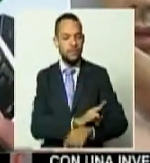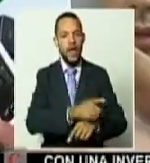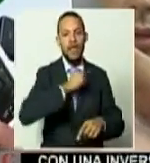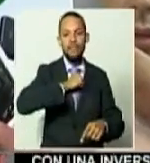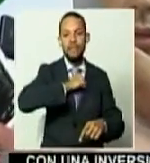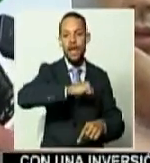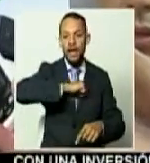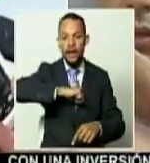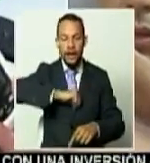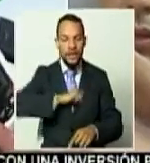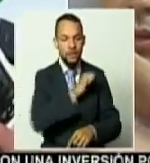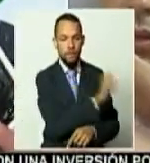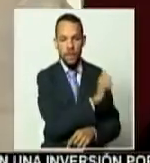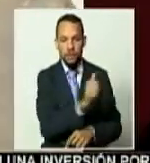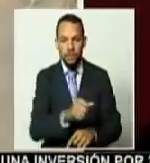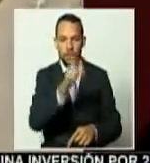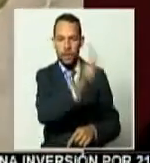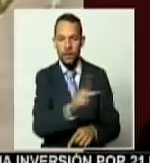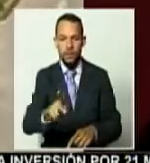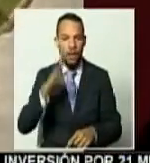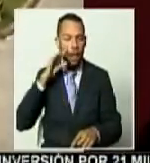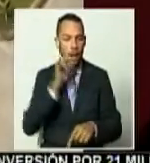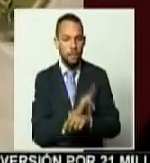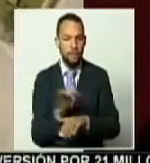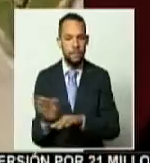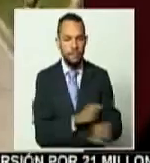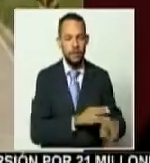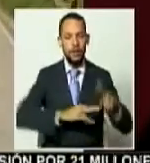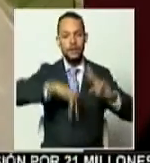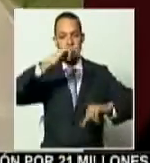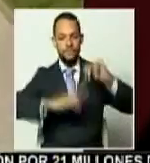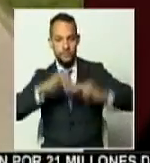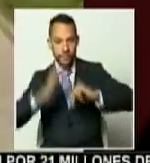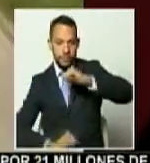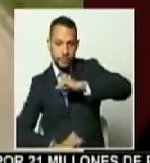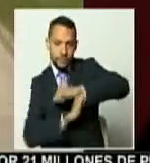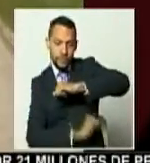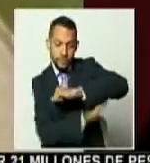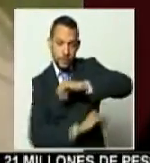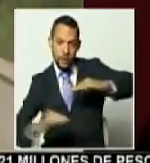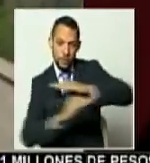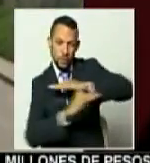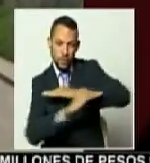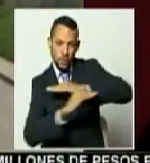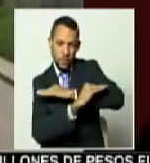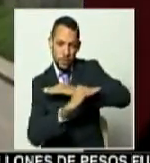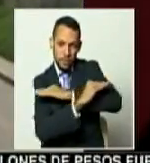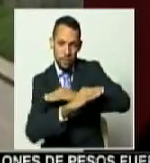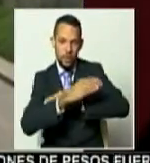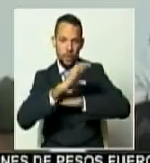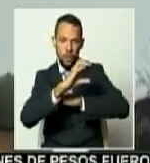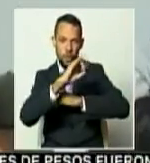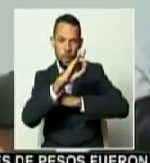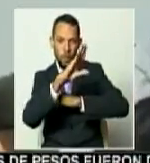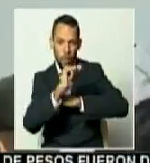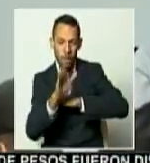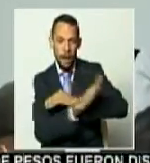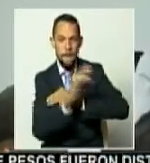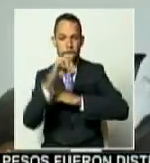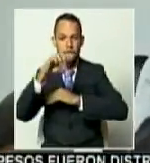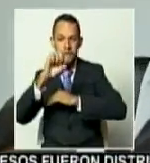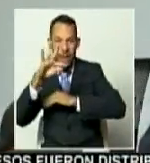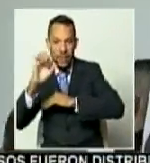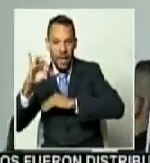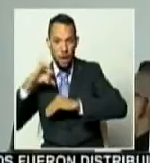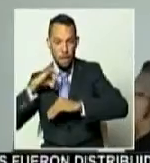que tienen todos los ciudadanos. Obras de infraestructura como la terminación de las avenidas La Independencia de Cuba y la Avenida San Mateo también fueron